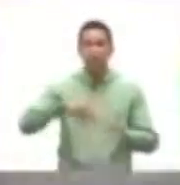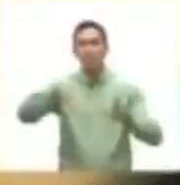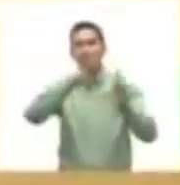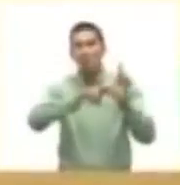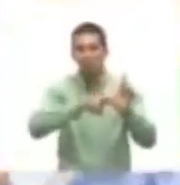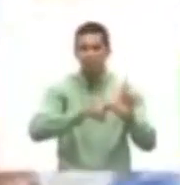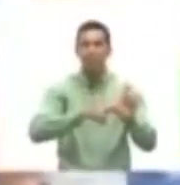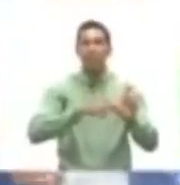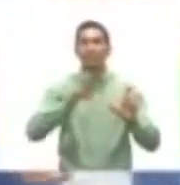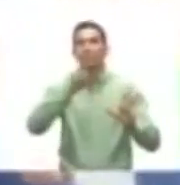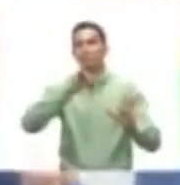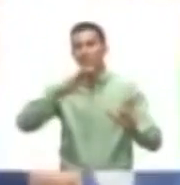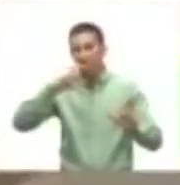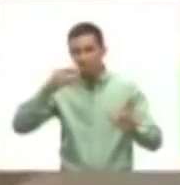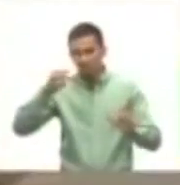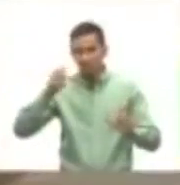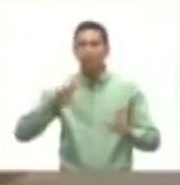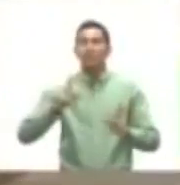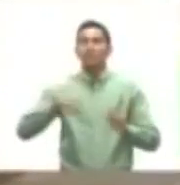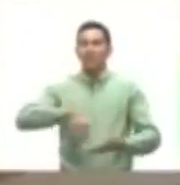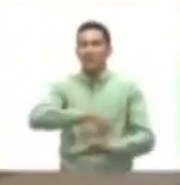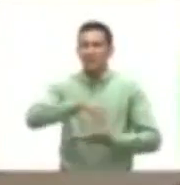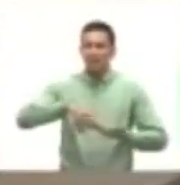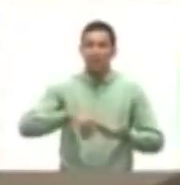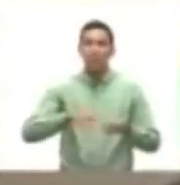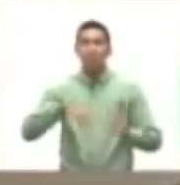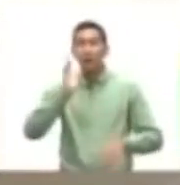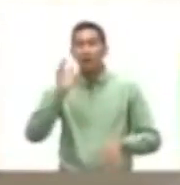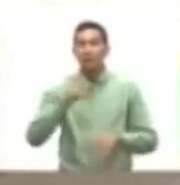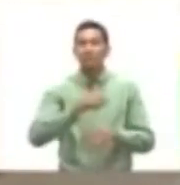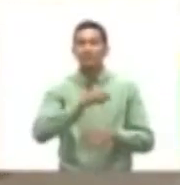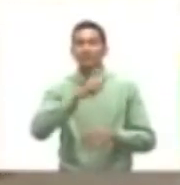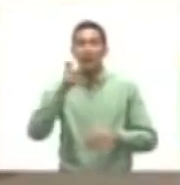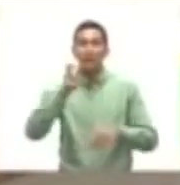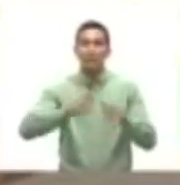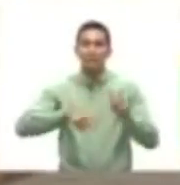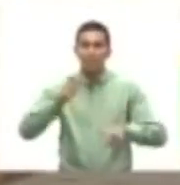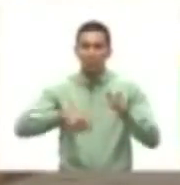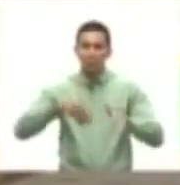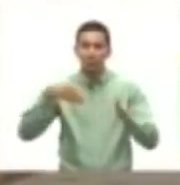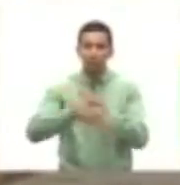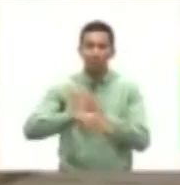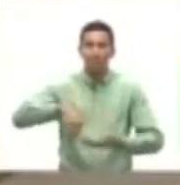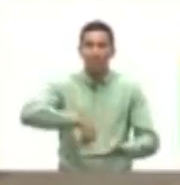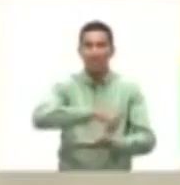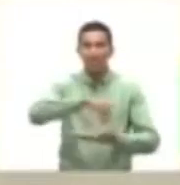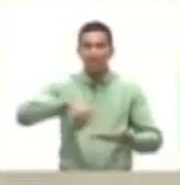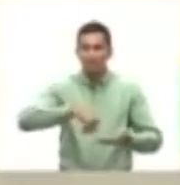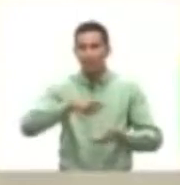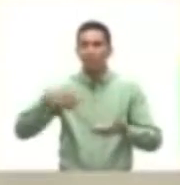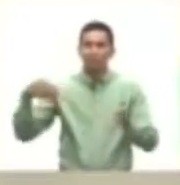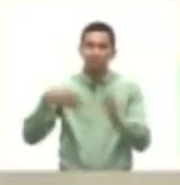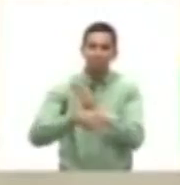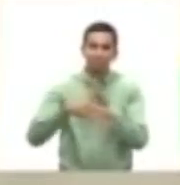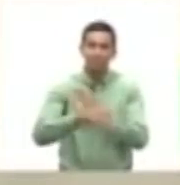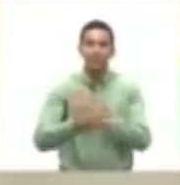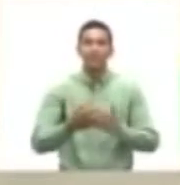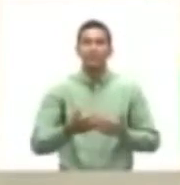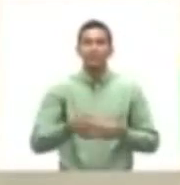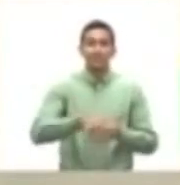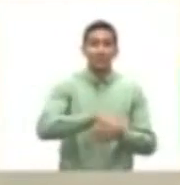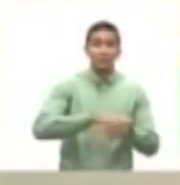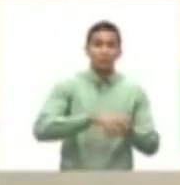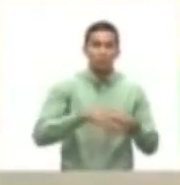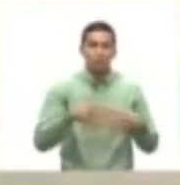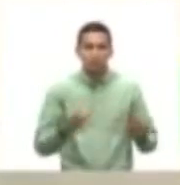no es ajeno a esa situación. En promedio, 100 personas estarían llegando al departamento del vecino país. Ante esta situación, la